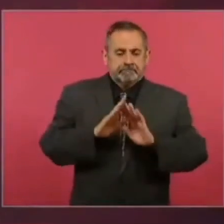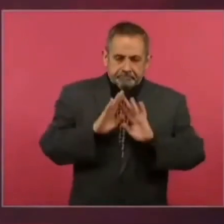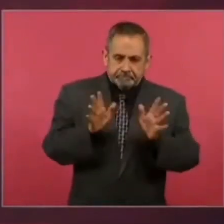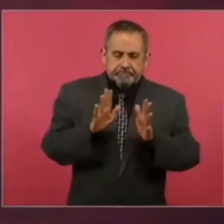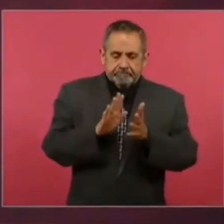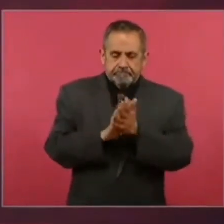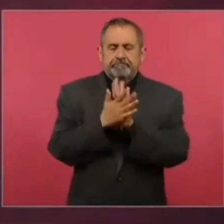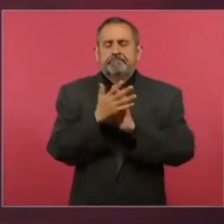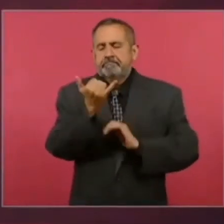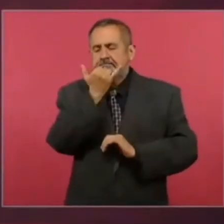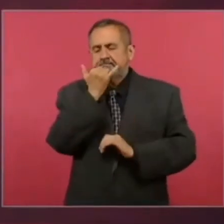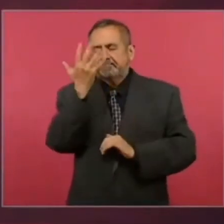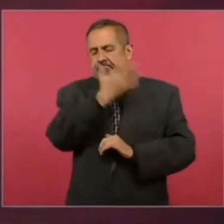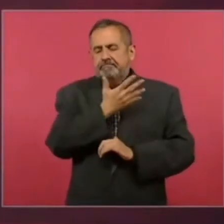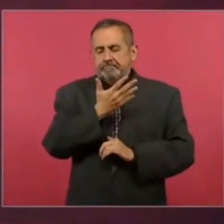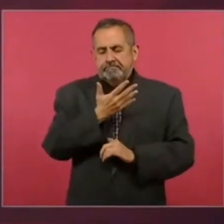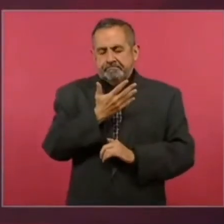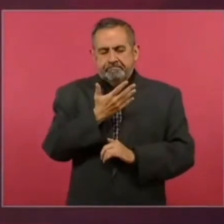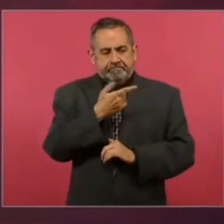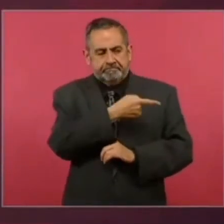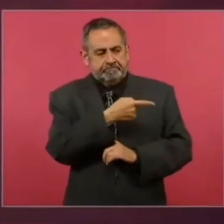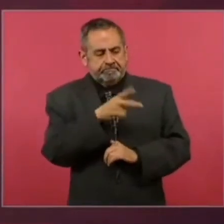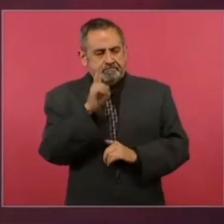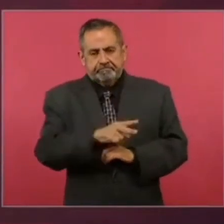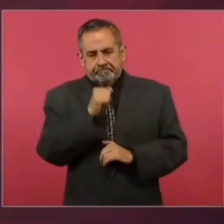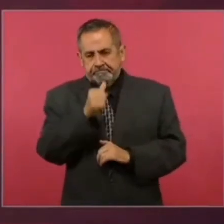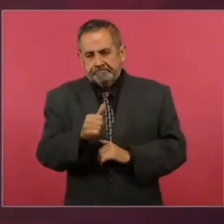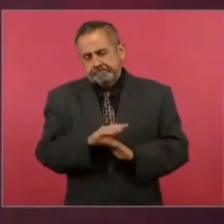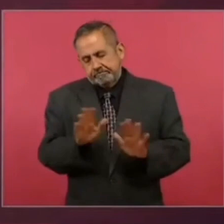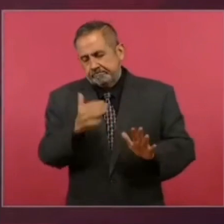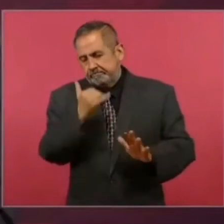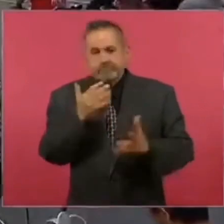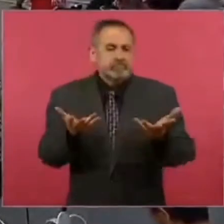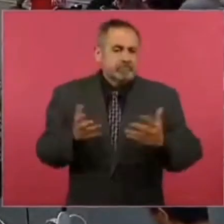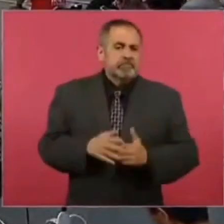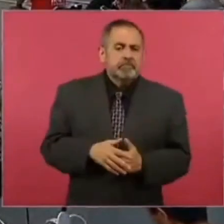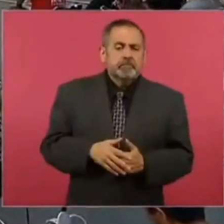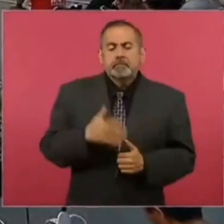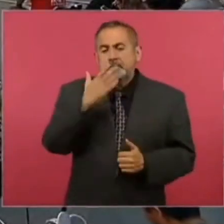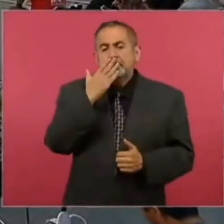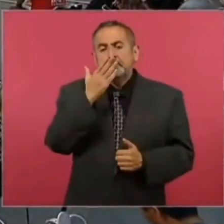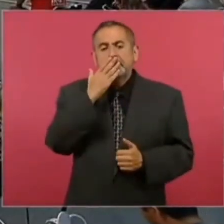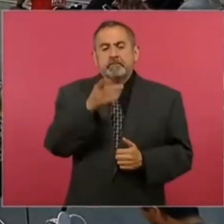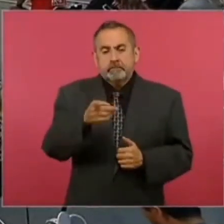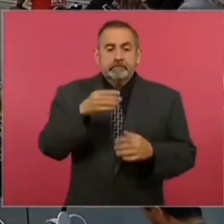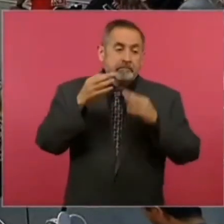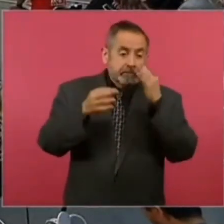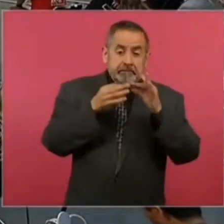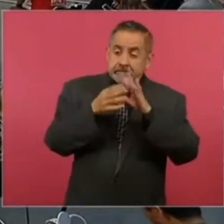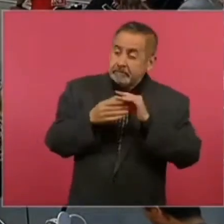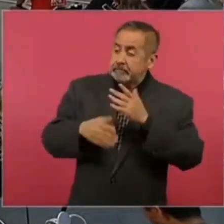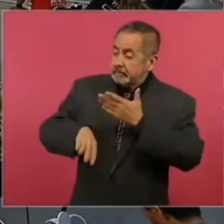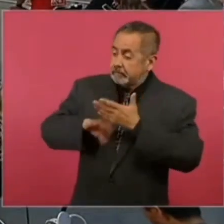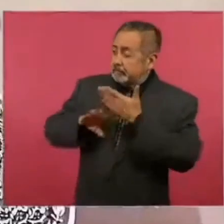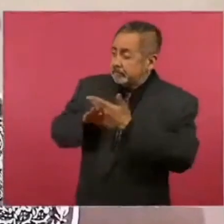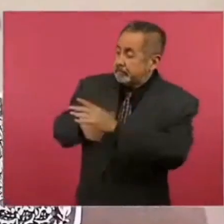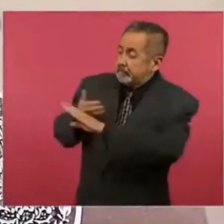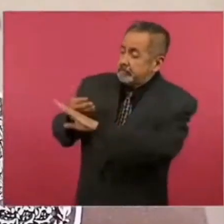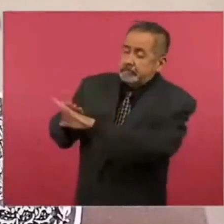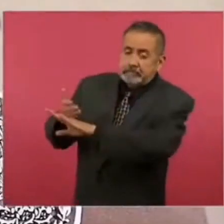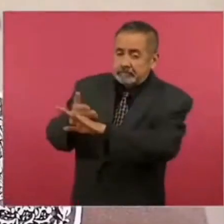haya actuado de esta forma. Pero sí está la campaña, ¿no?,